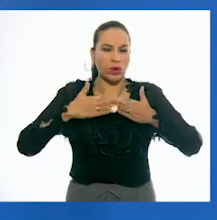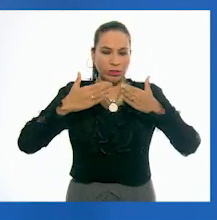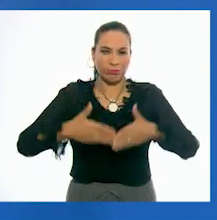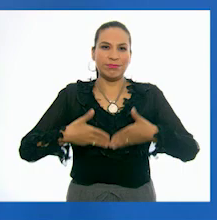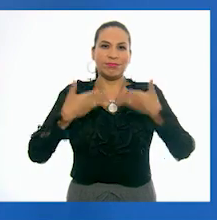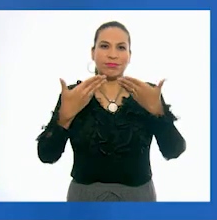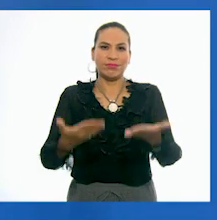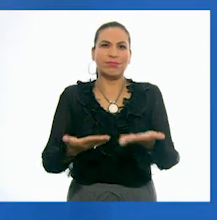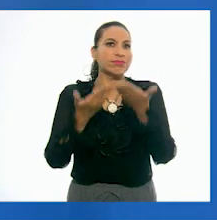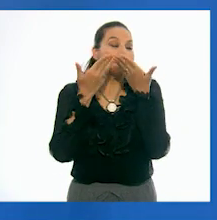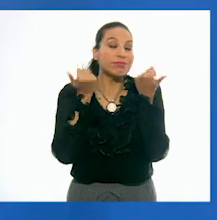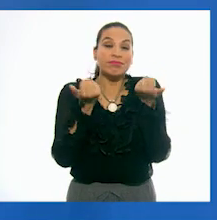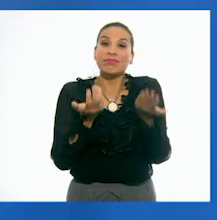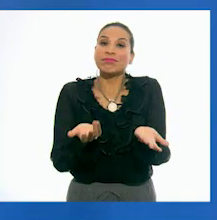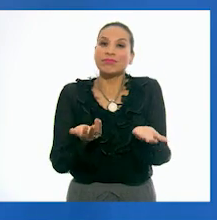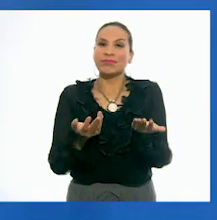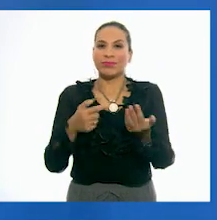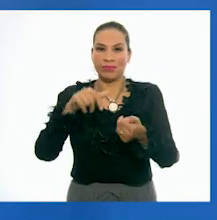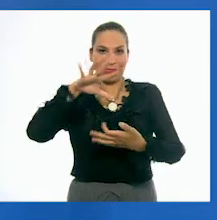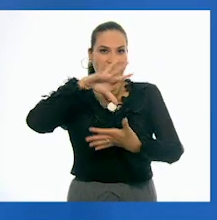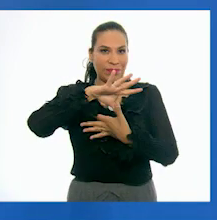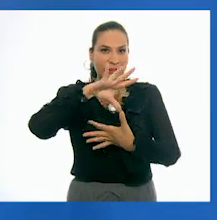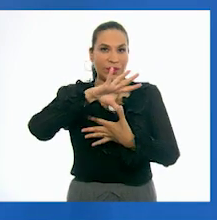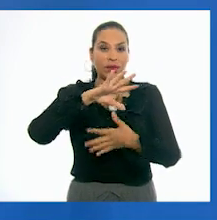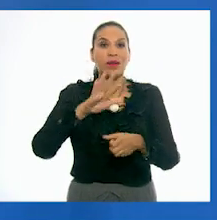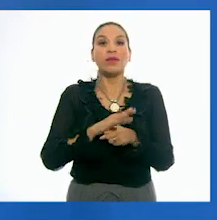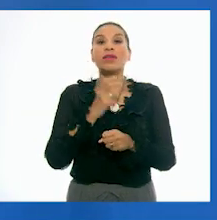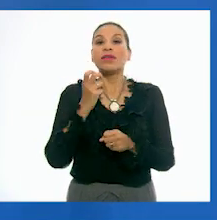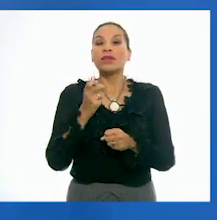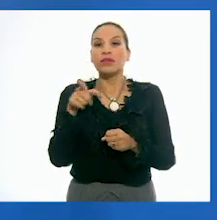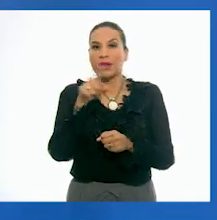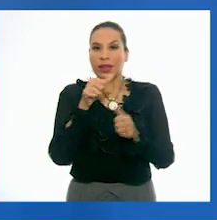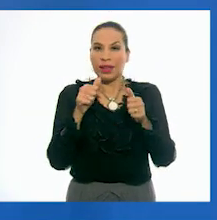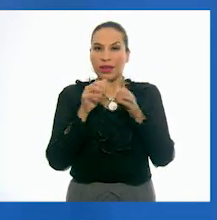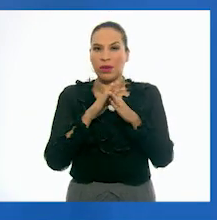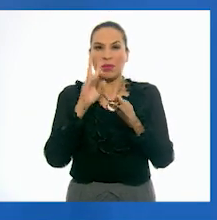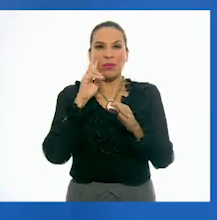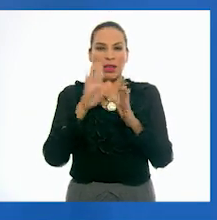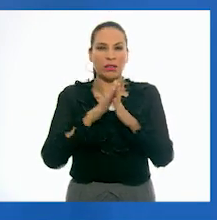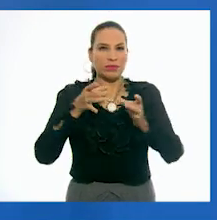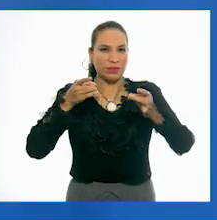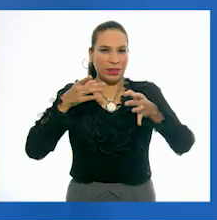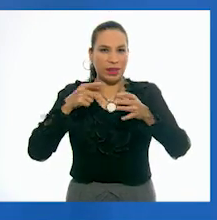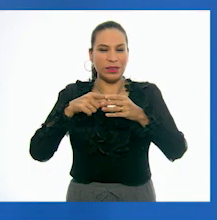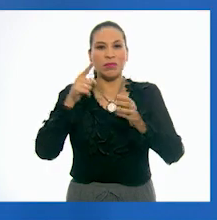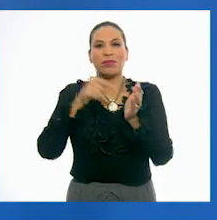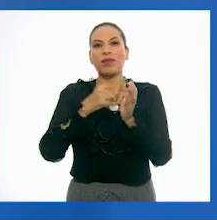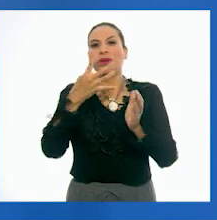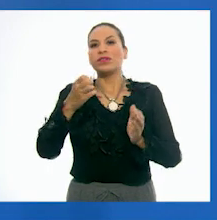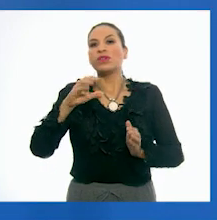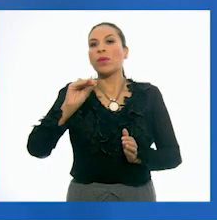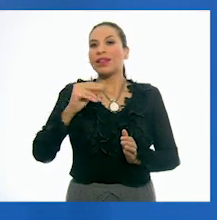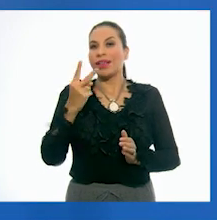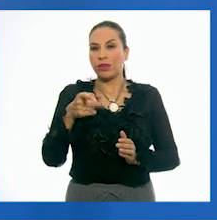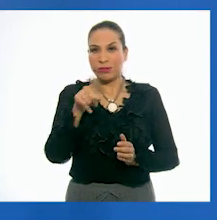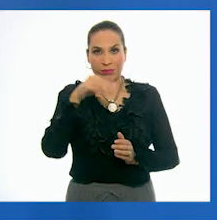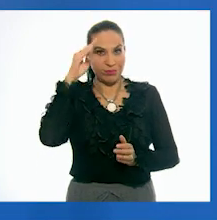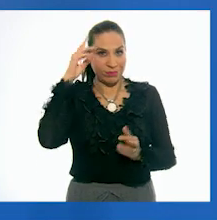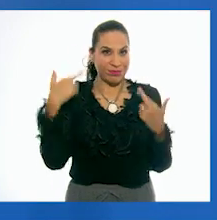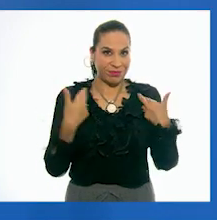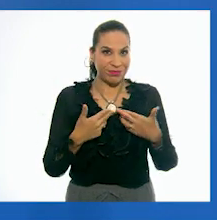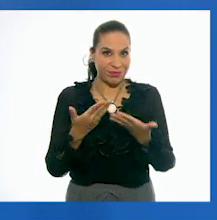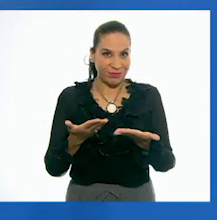llegó, sin saberlo, a América. Así que pongamos una flecha en 1492, ¿te parece,